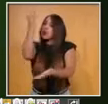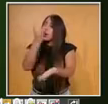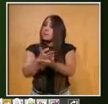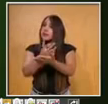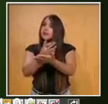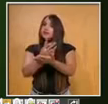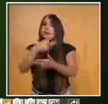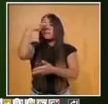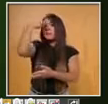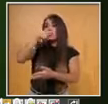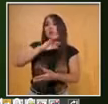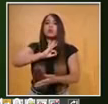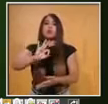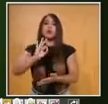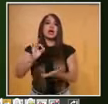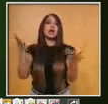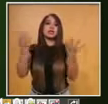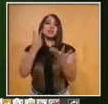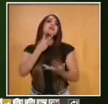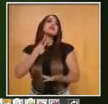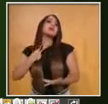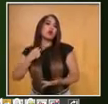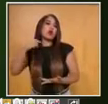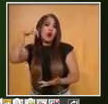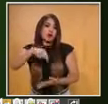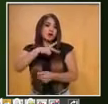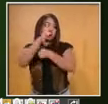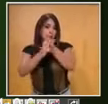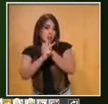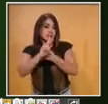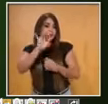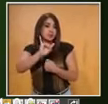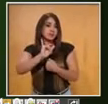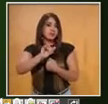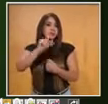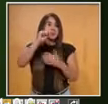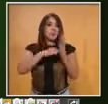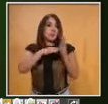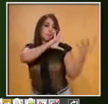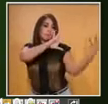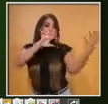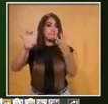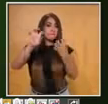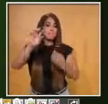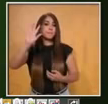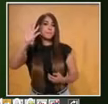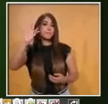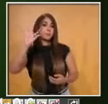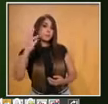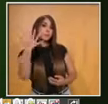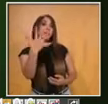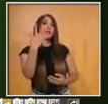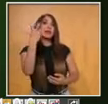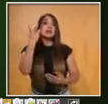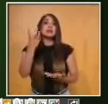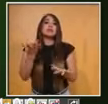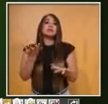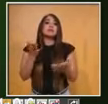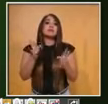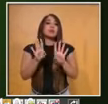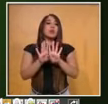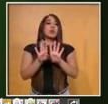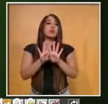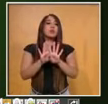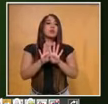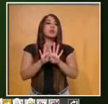país. Así es, para 1945 aparece la explotación de